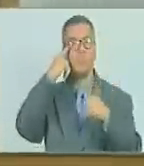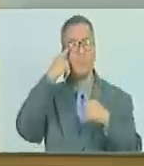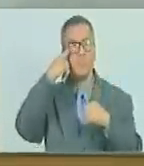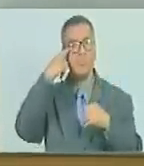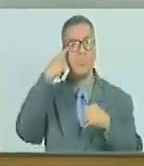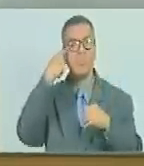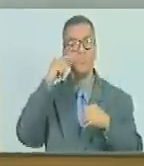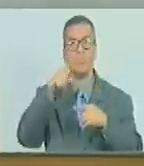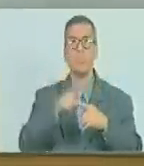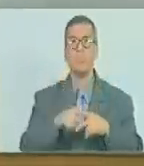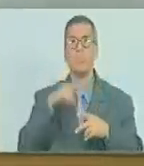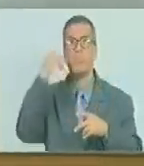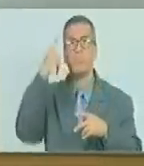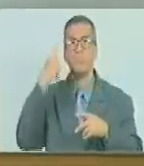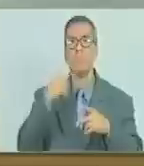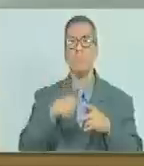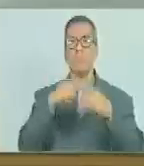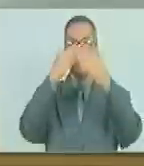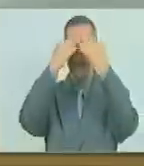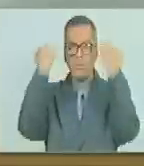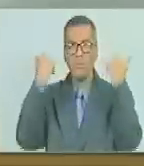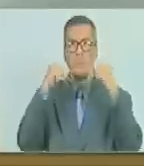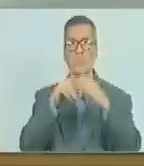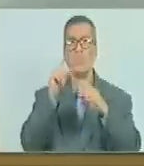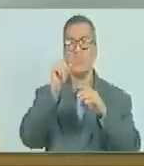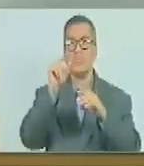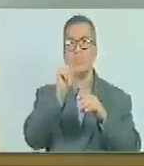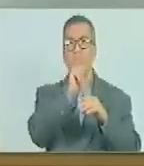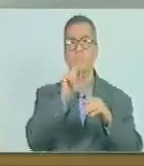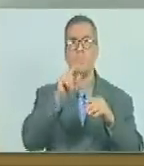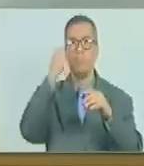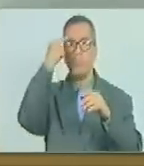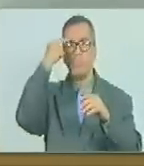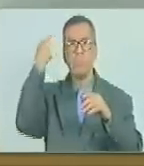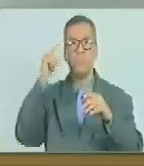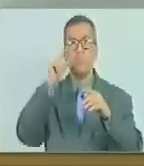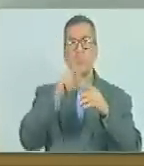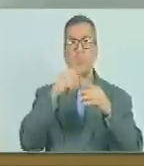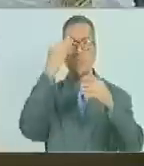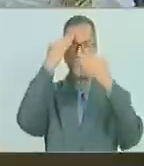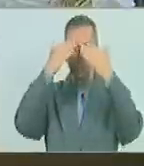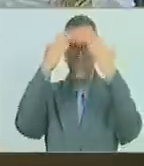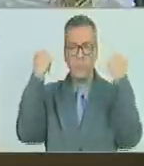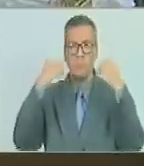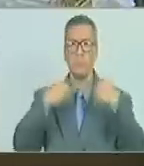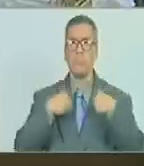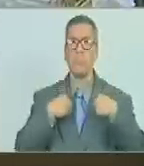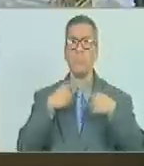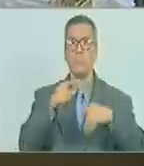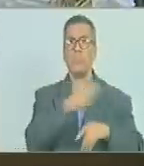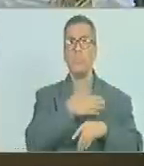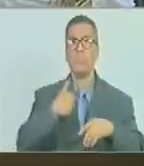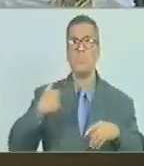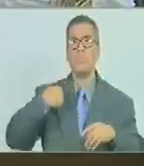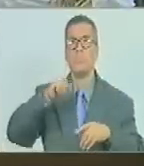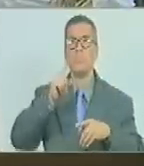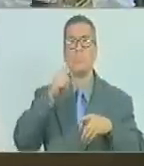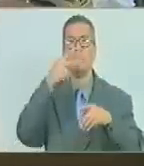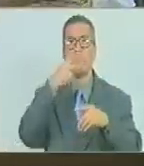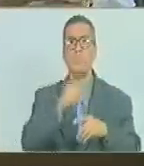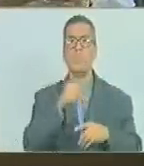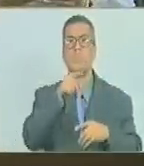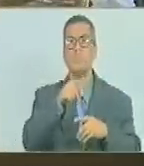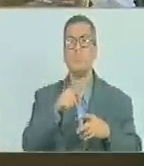amnesia lacunar en psiquiatría? Que se te borran pedazos de tu memoria y pedazos de tus vivencias. Ellos quisieran tener una amnesia